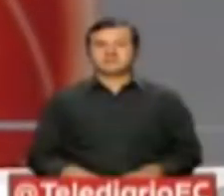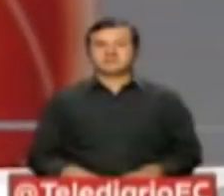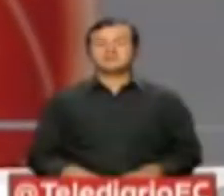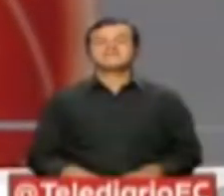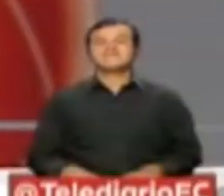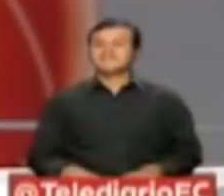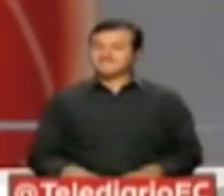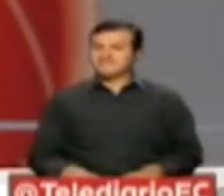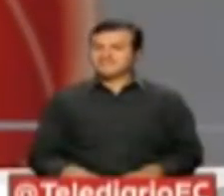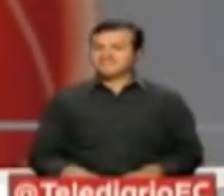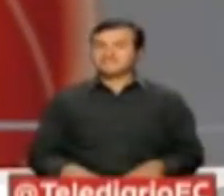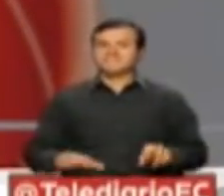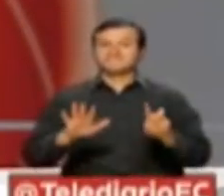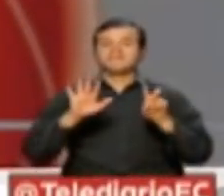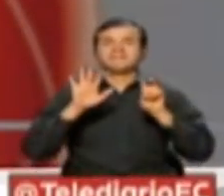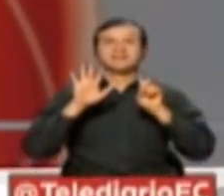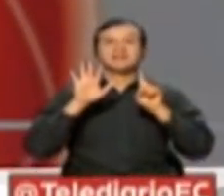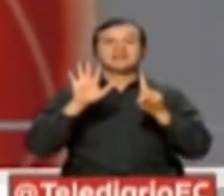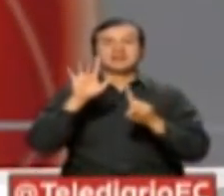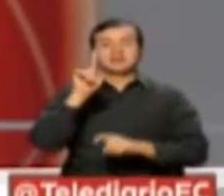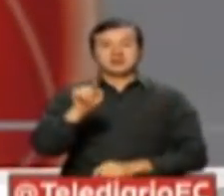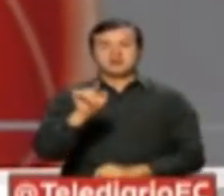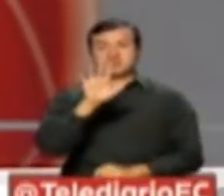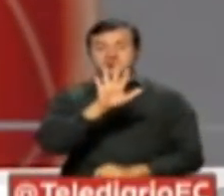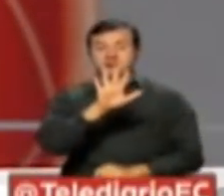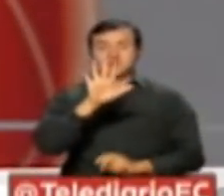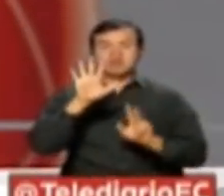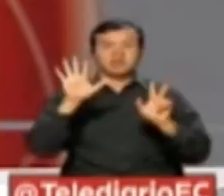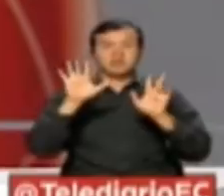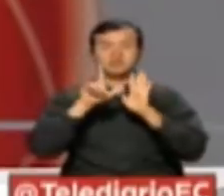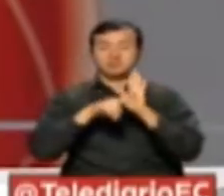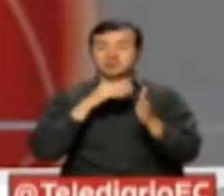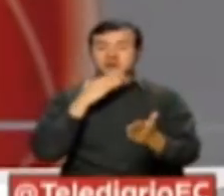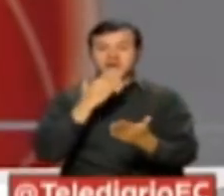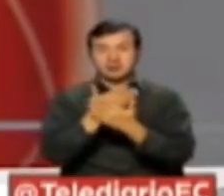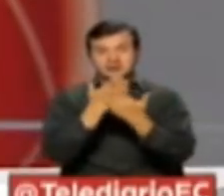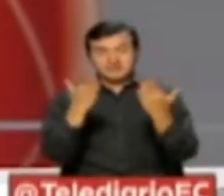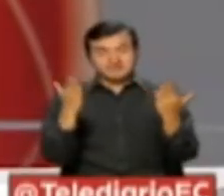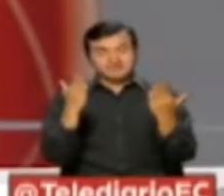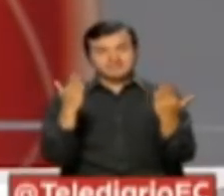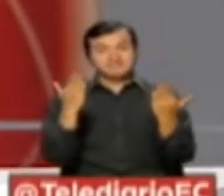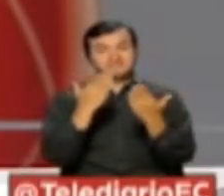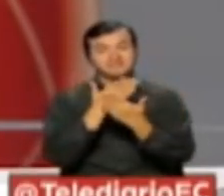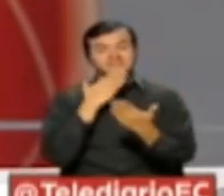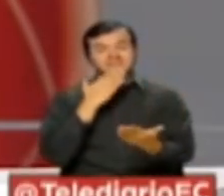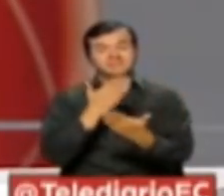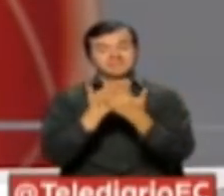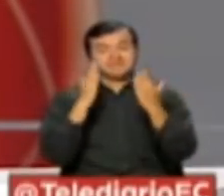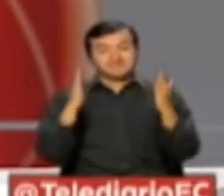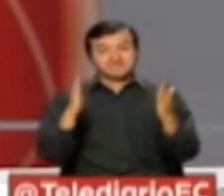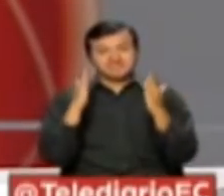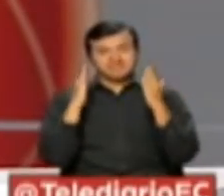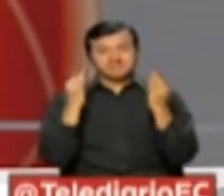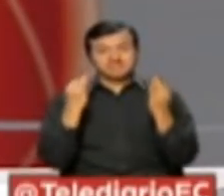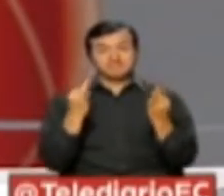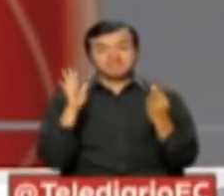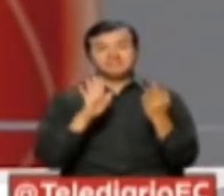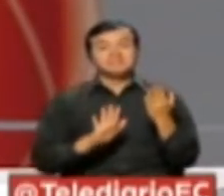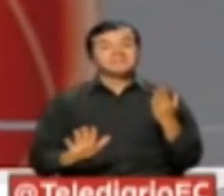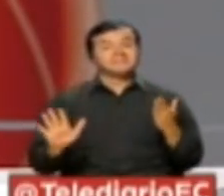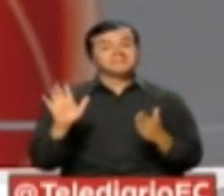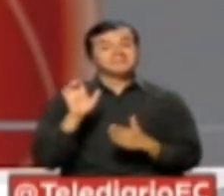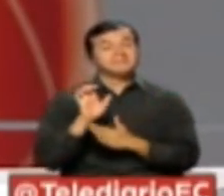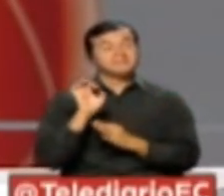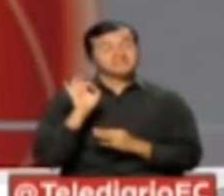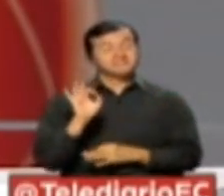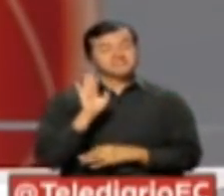son las 6 de la mañana con 58 minutos agradecemos como siempre su sintonía en todo el territorio